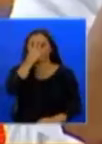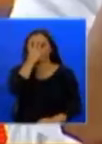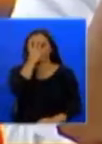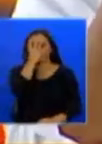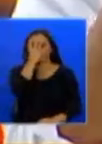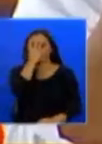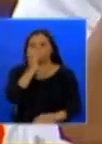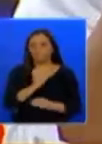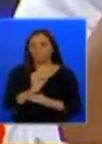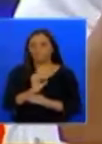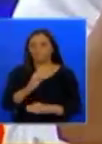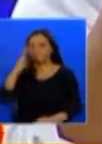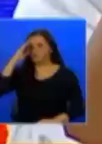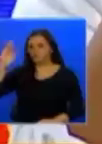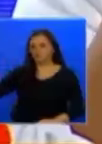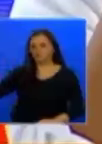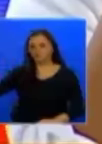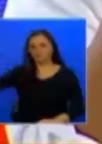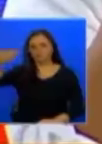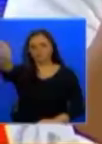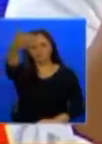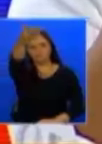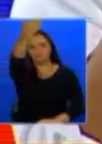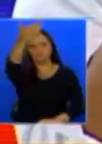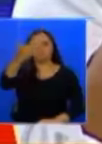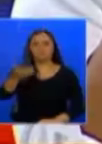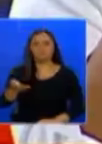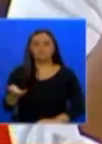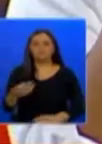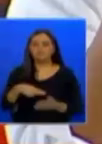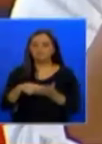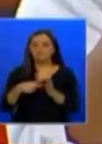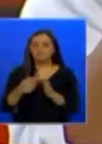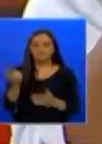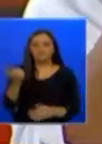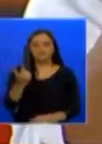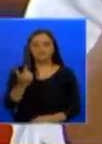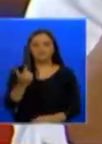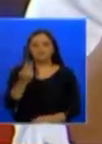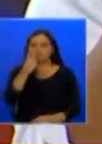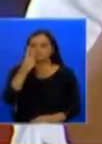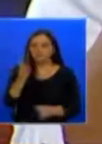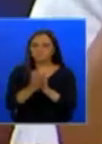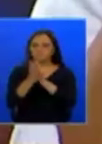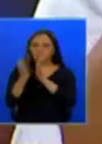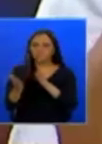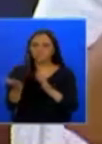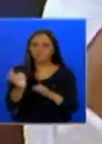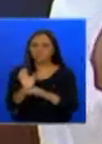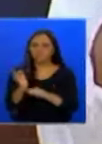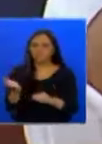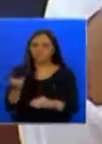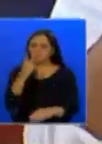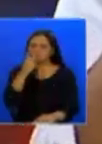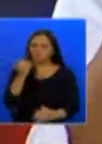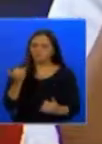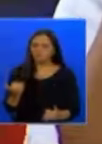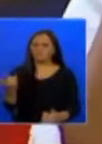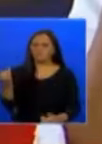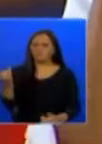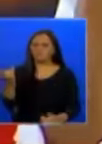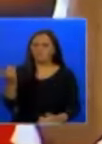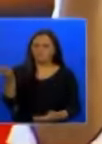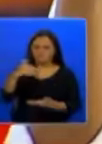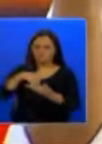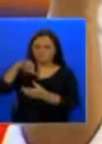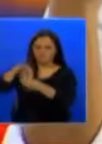país. ¿Se imaginan cómo hacen quedar mal el país por tratar de ganar unos cuantos votitos a esa gente? Ni medio voto partido por la mitad,